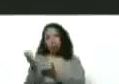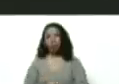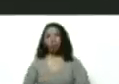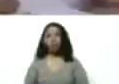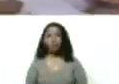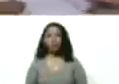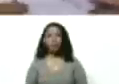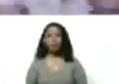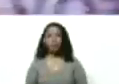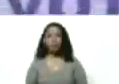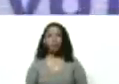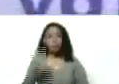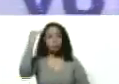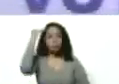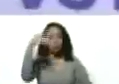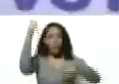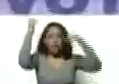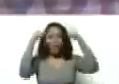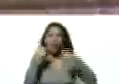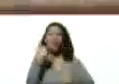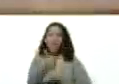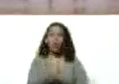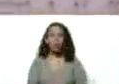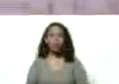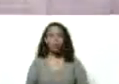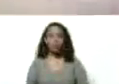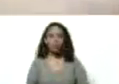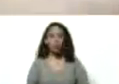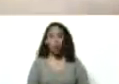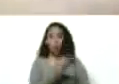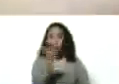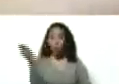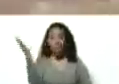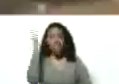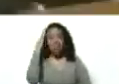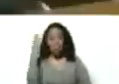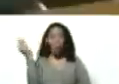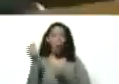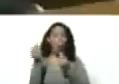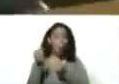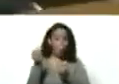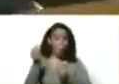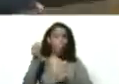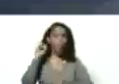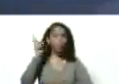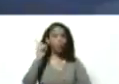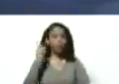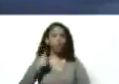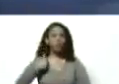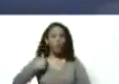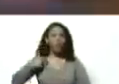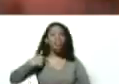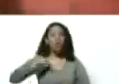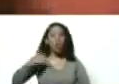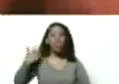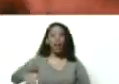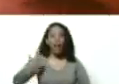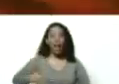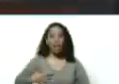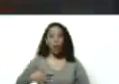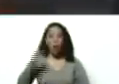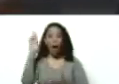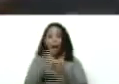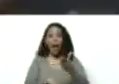Y el comandante Chávez dijo, ustedes saben cómo es la cosa, tengo derecho a impugnar la firma,